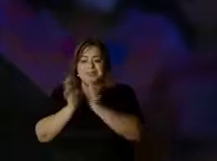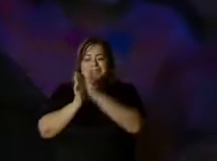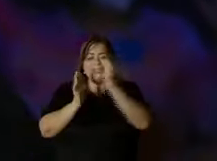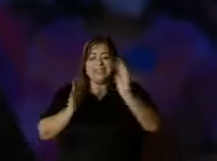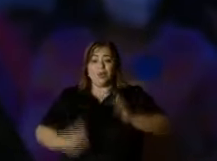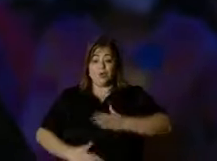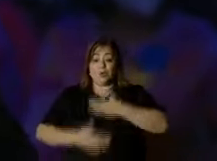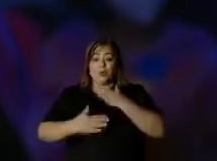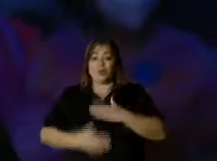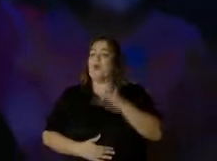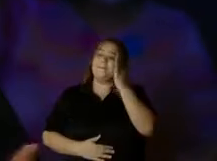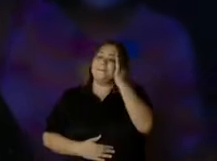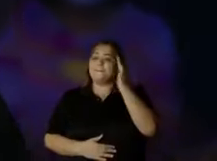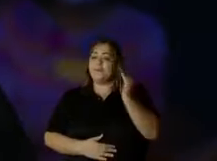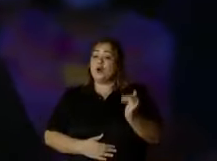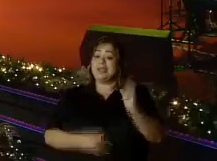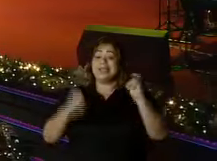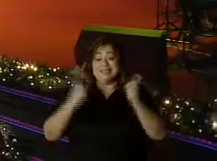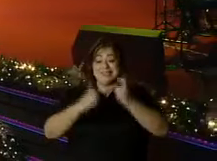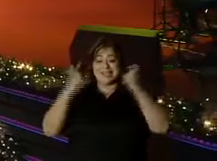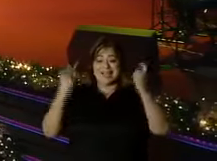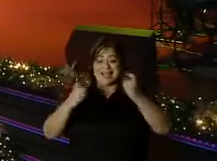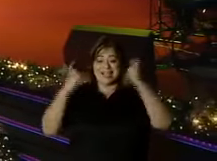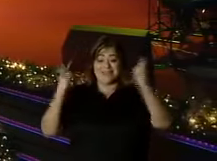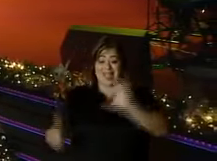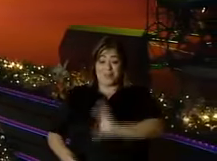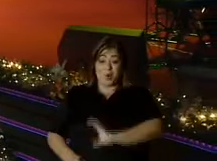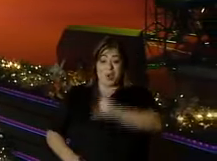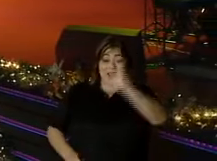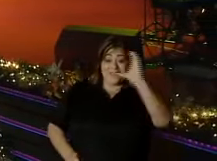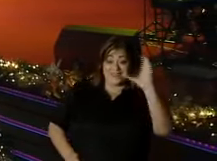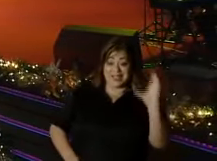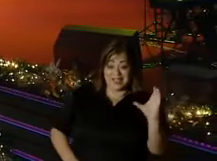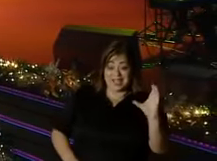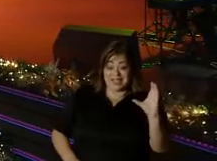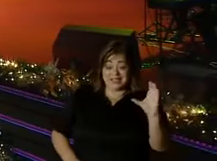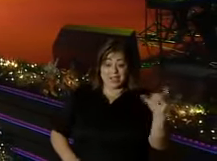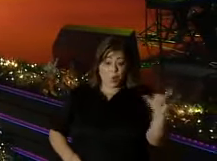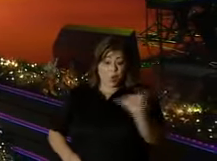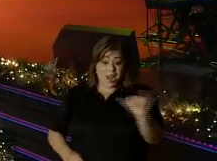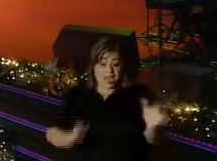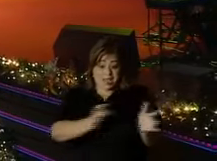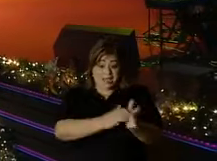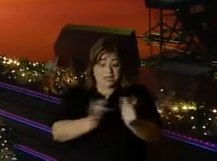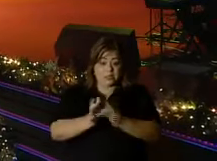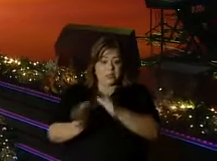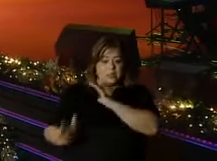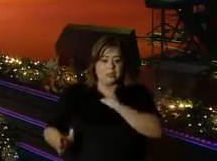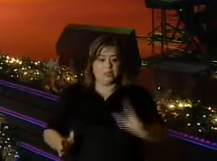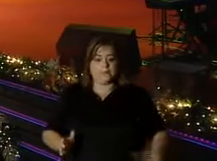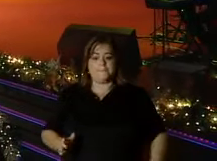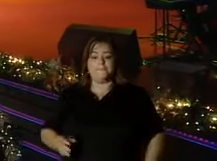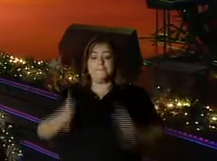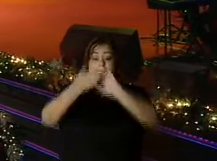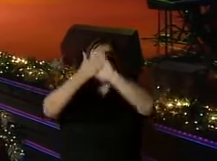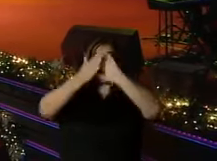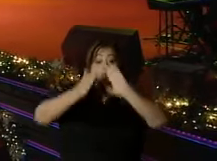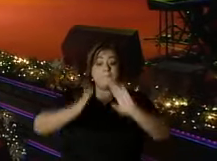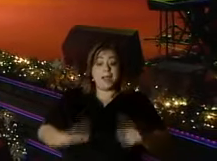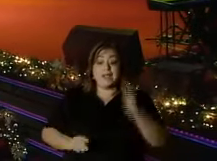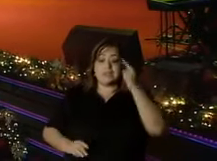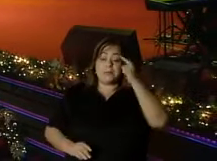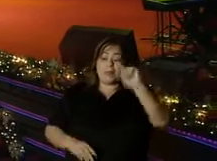alegría, porque ya estamos celebrando la Navidad, que es Cristo Jesús. ¿Verdad que sí? Para su gloria, dice así, paz de la tierra.